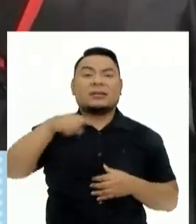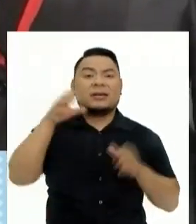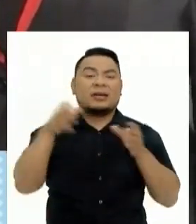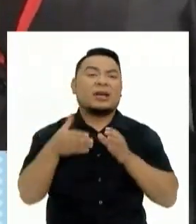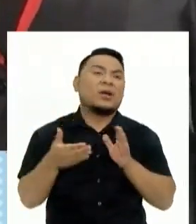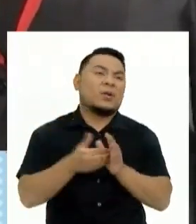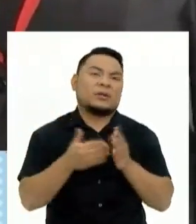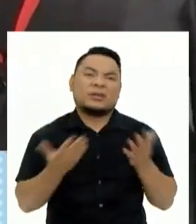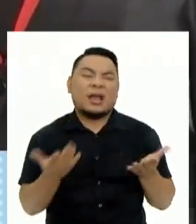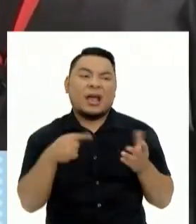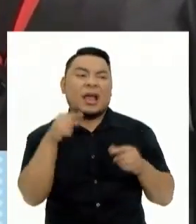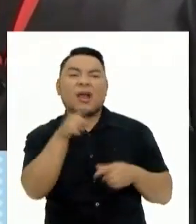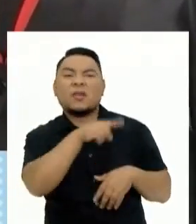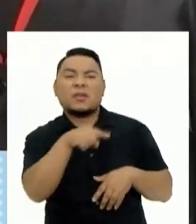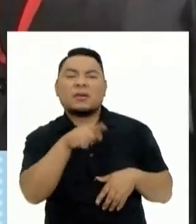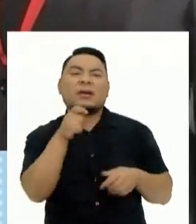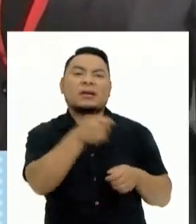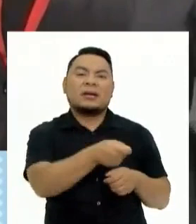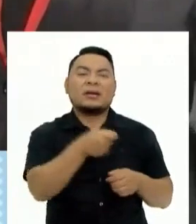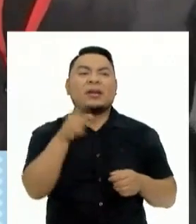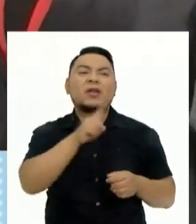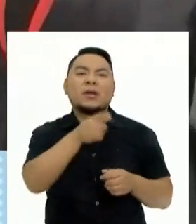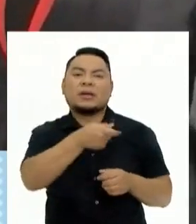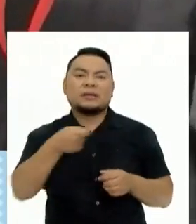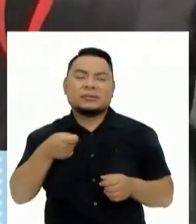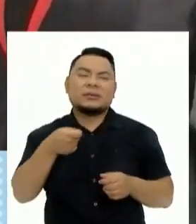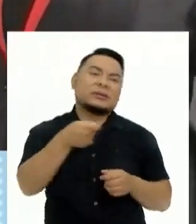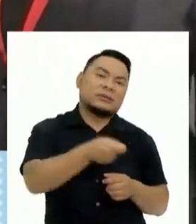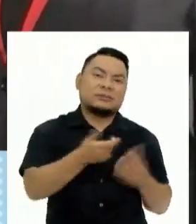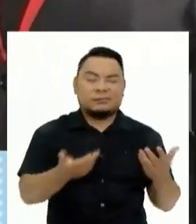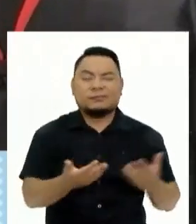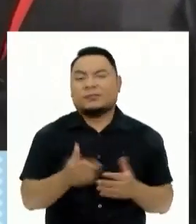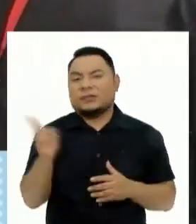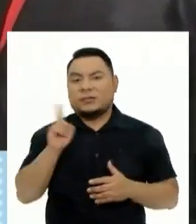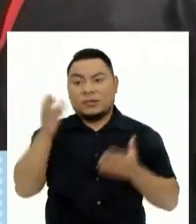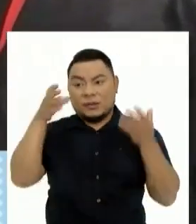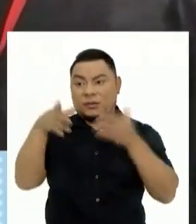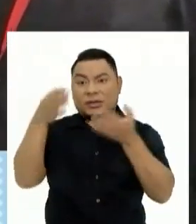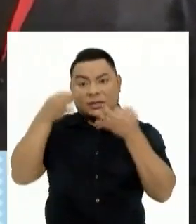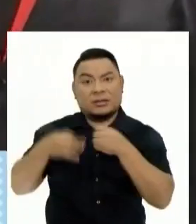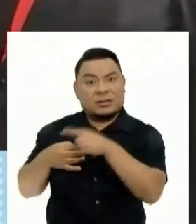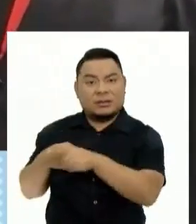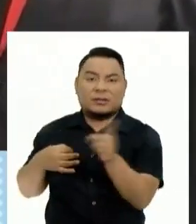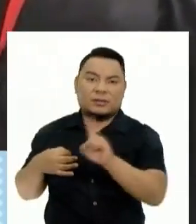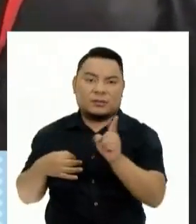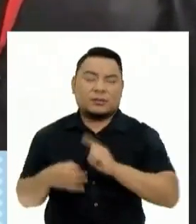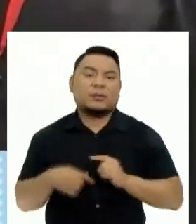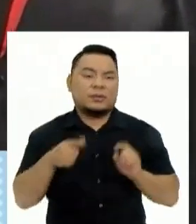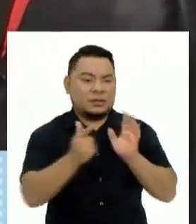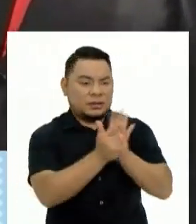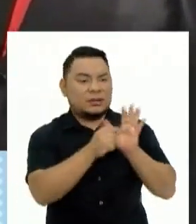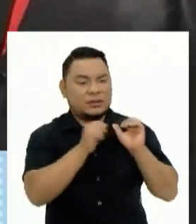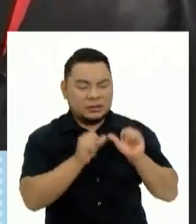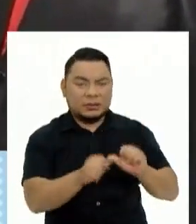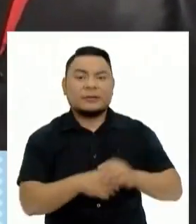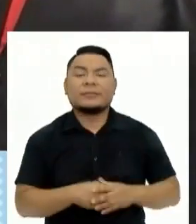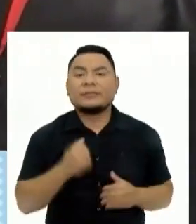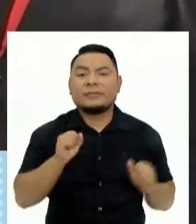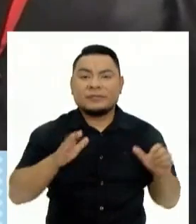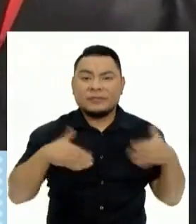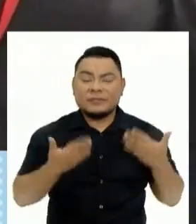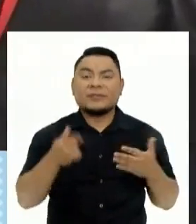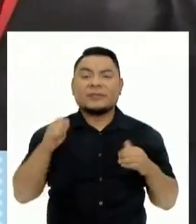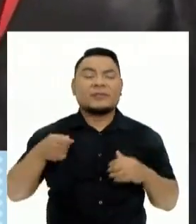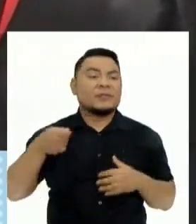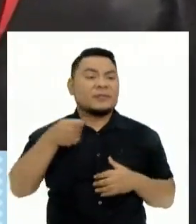arbitraria. ¿Bajo qué criterios cualquier Congreso, no estamos hablando de uno en particular, podrá o no definir si le da